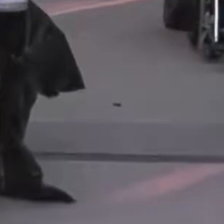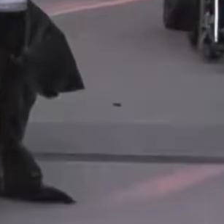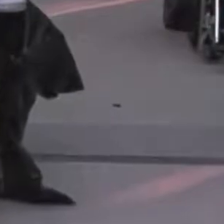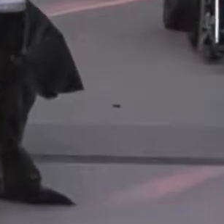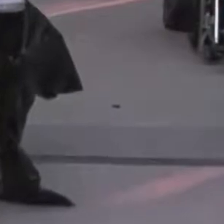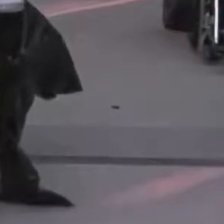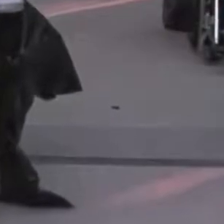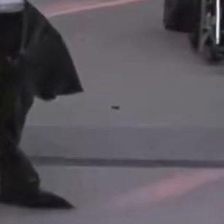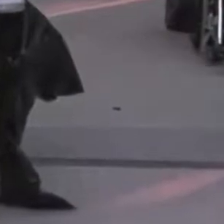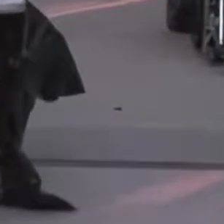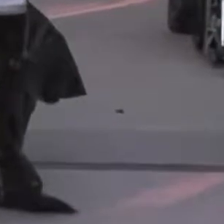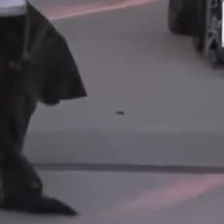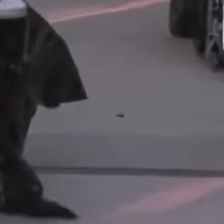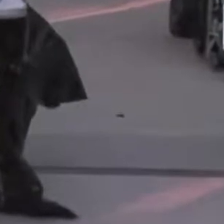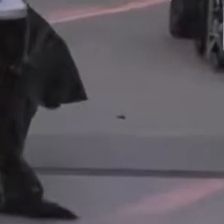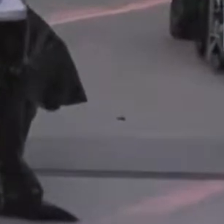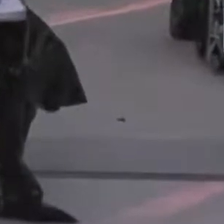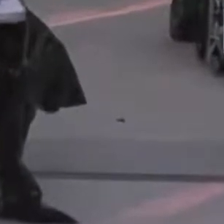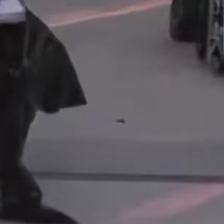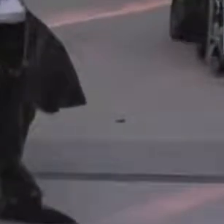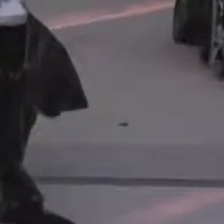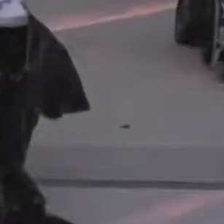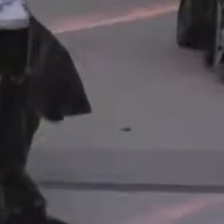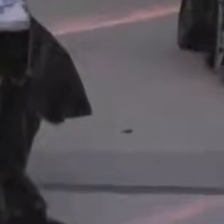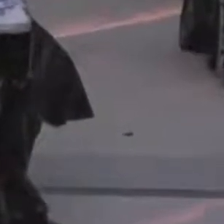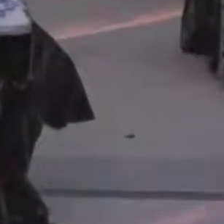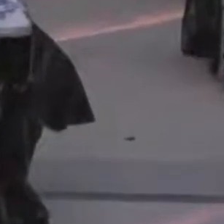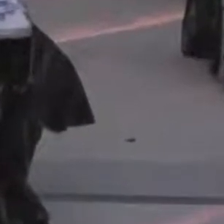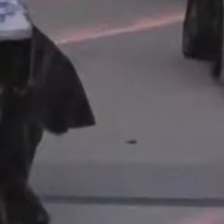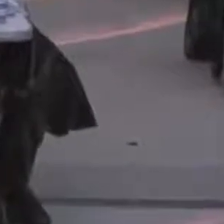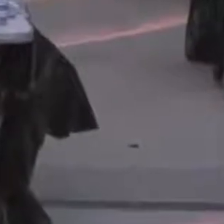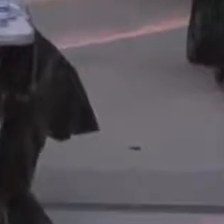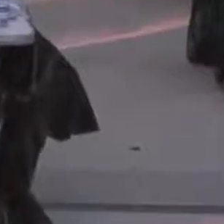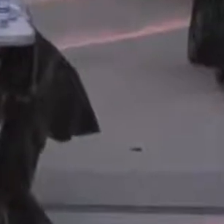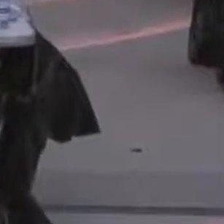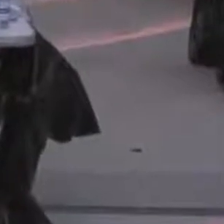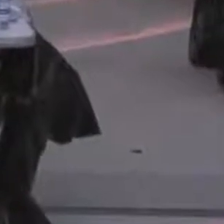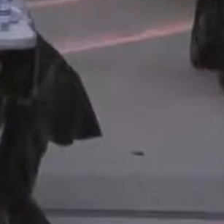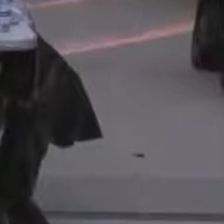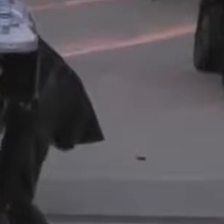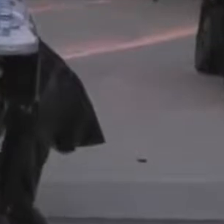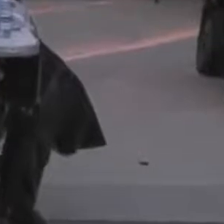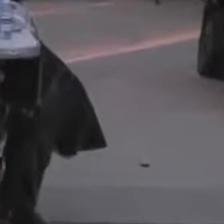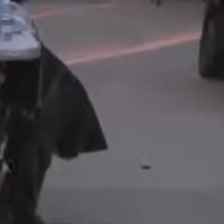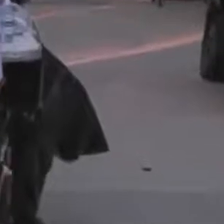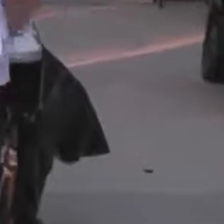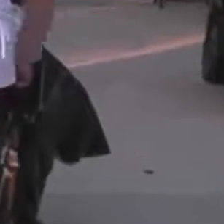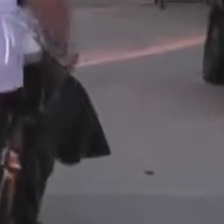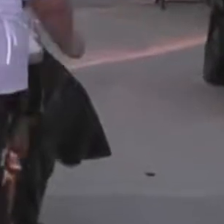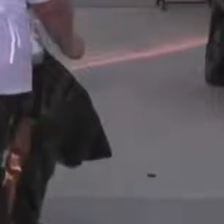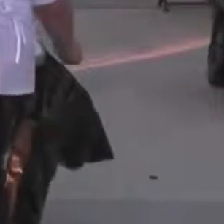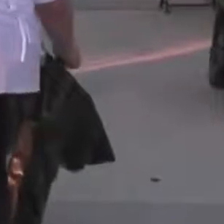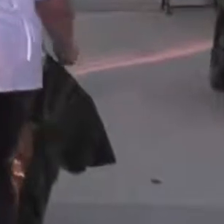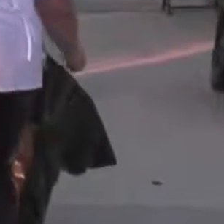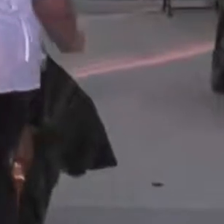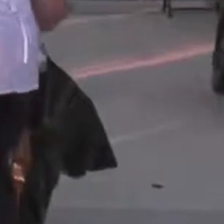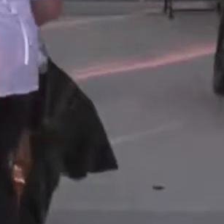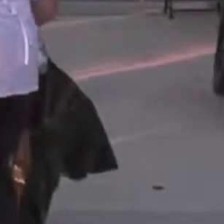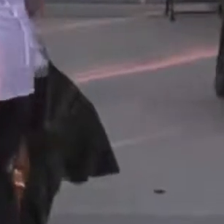La vacuna aplicada, señor presidente, es el biológico CanSino, que es de una sola